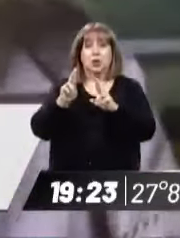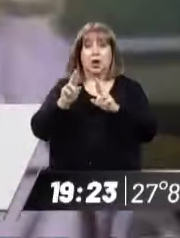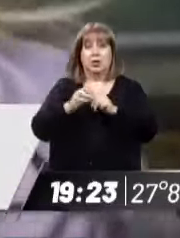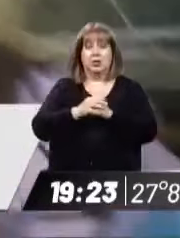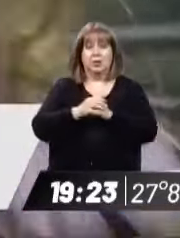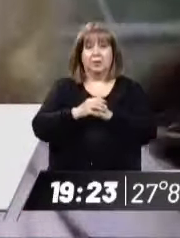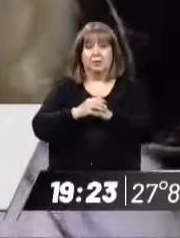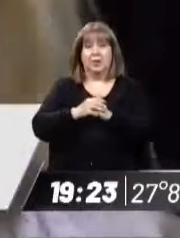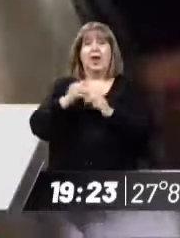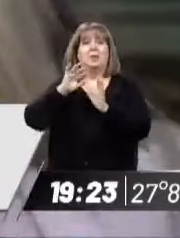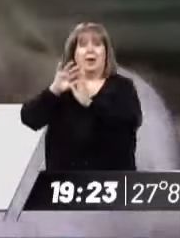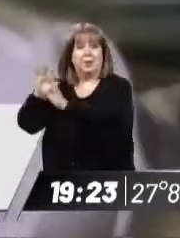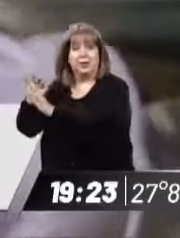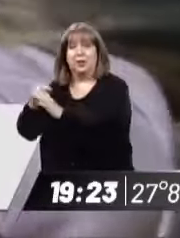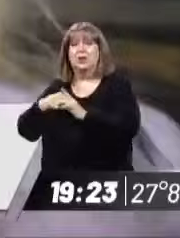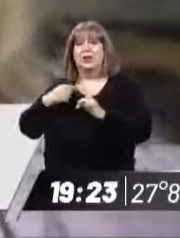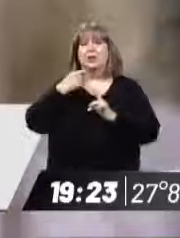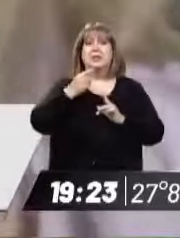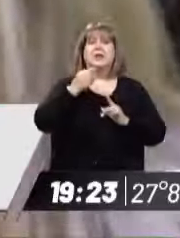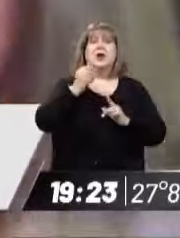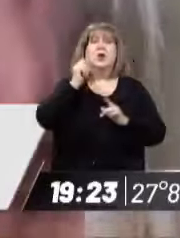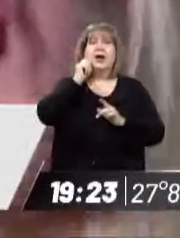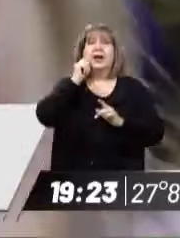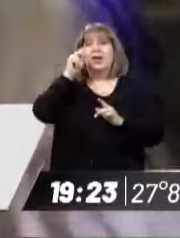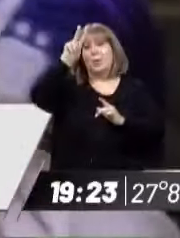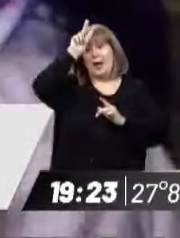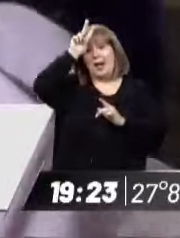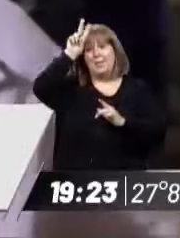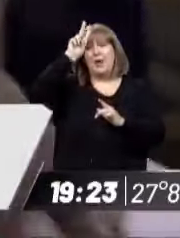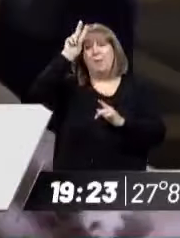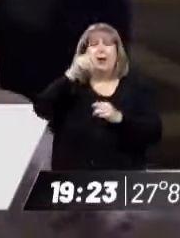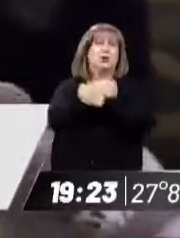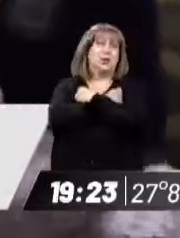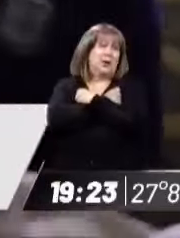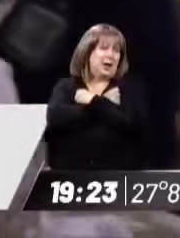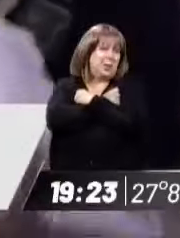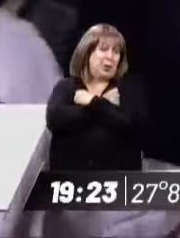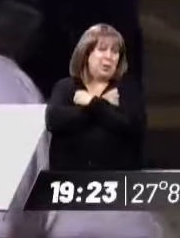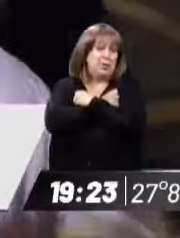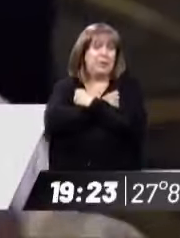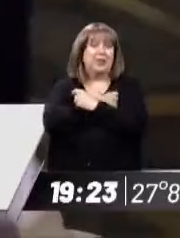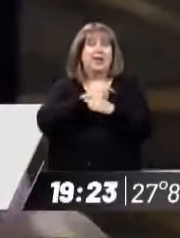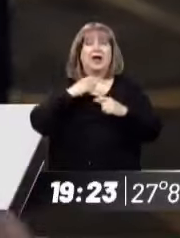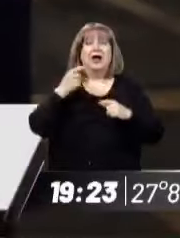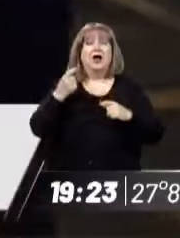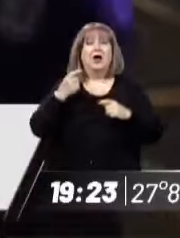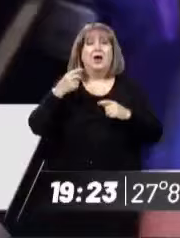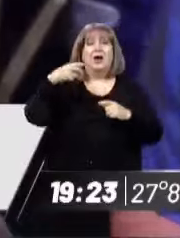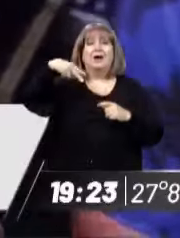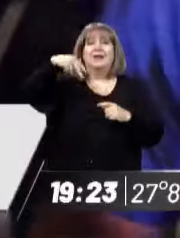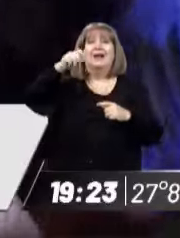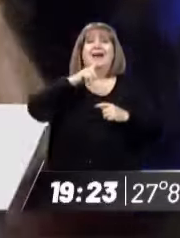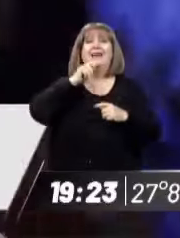caer. Un beso para Perú nada más. Perú, los amo siempre. Un beso para Natalia. Un beso para Natalia. ¿Otra vez?